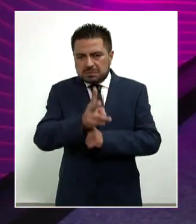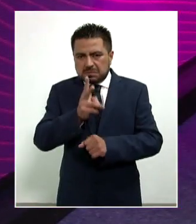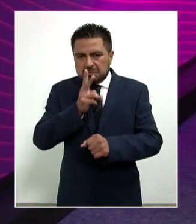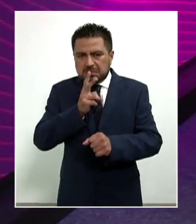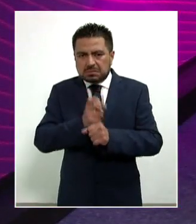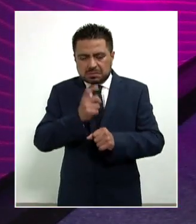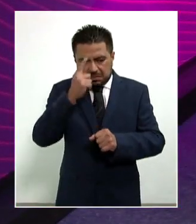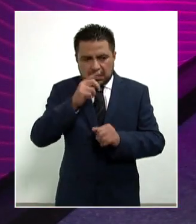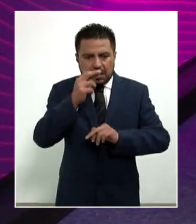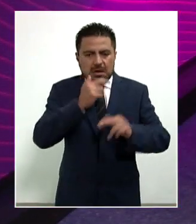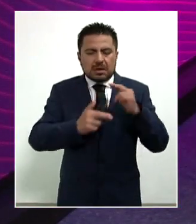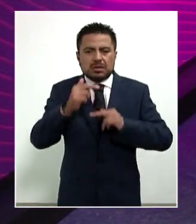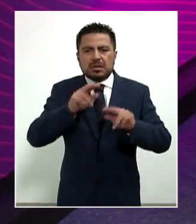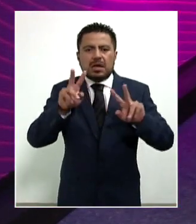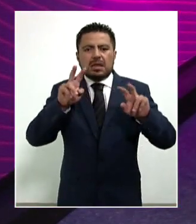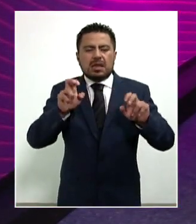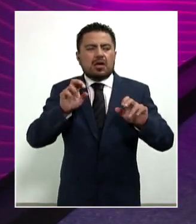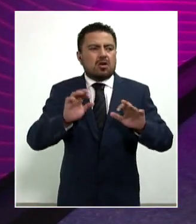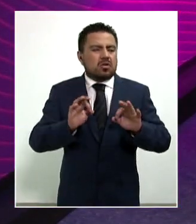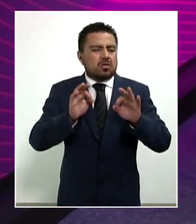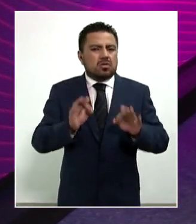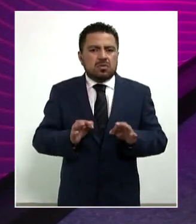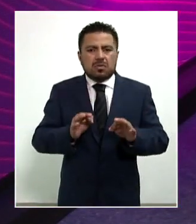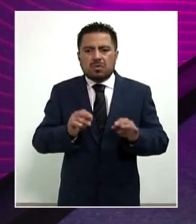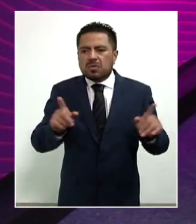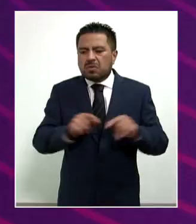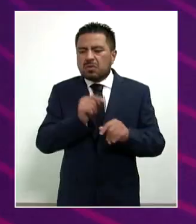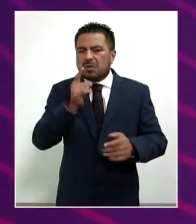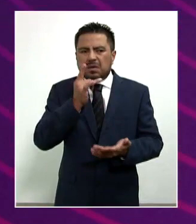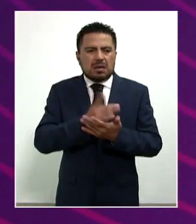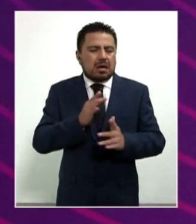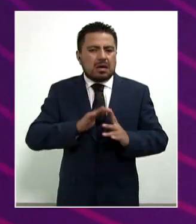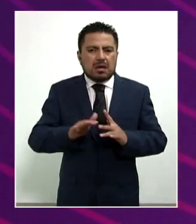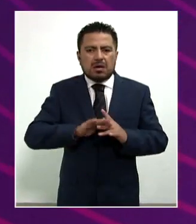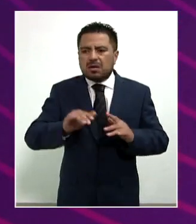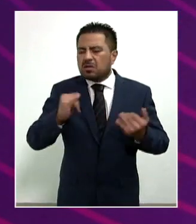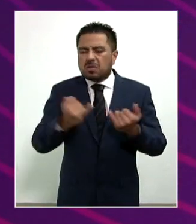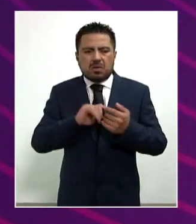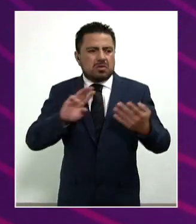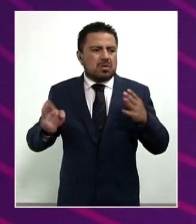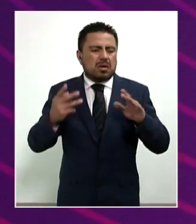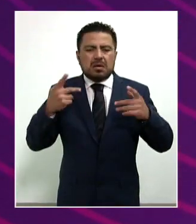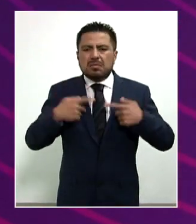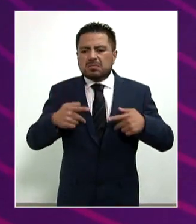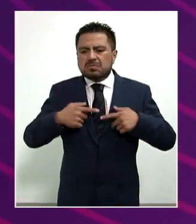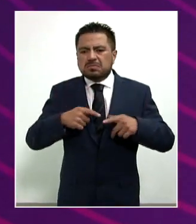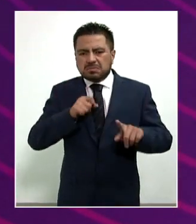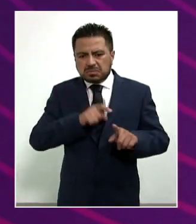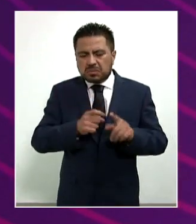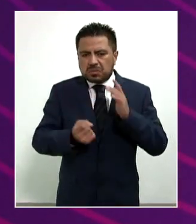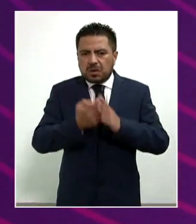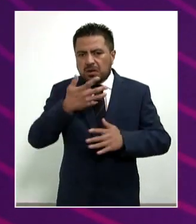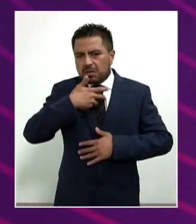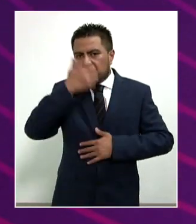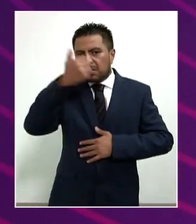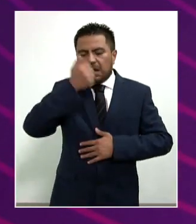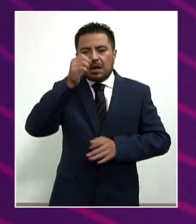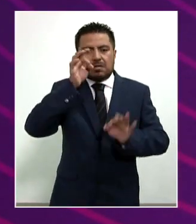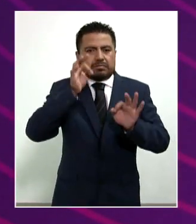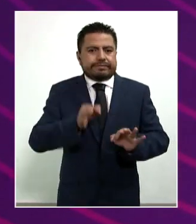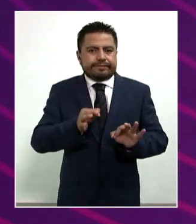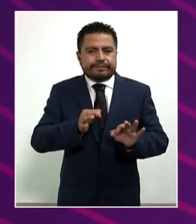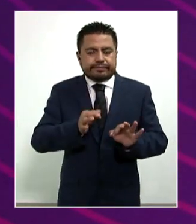para regresar al tema original, no solo con los migrantes, sino con todo el mundo, o sea, tenemos que empezar a ponerle rostros